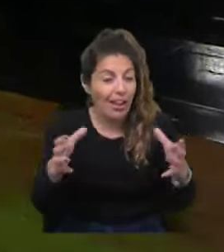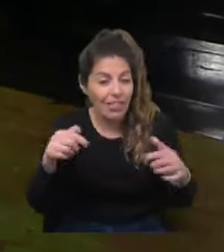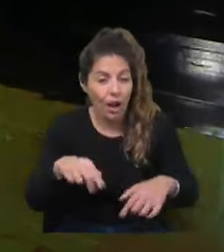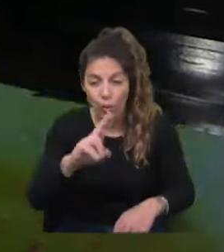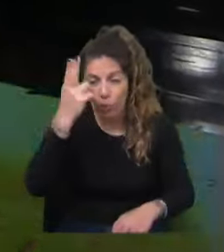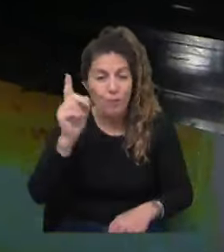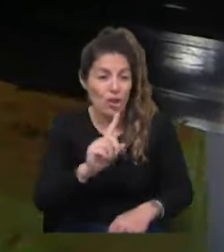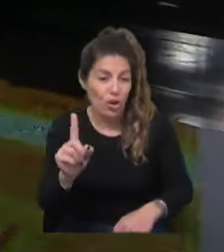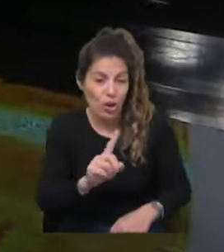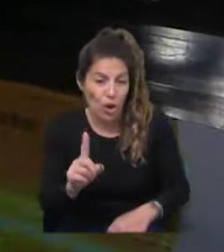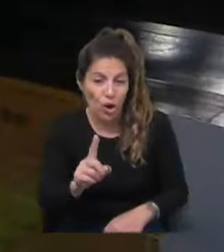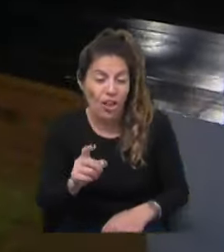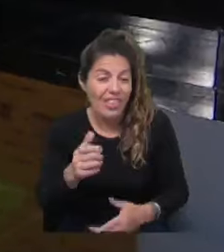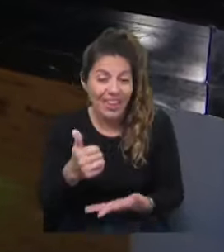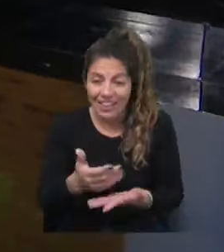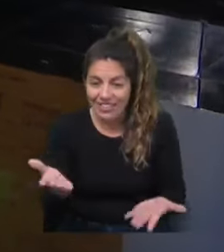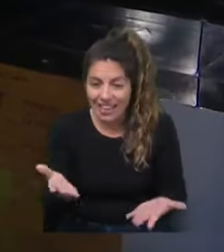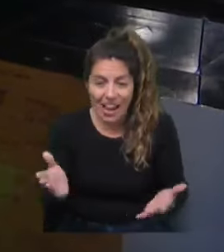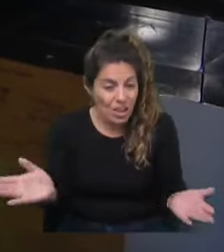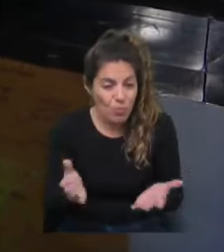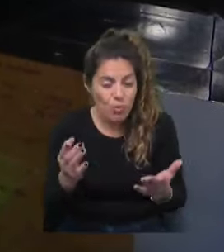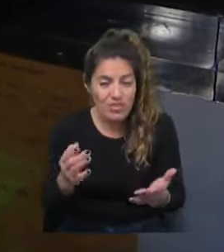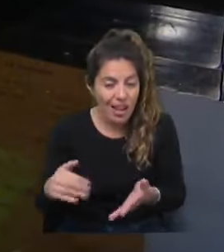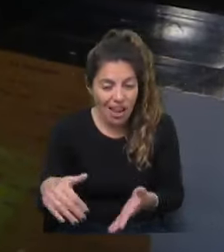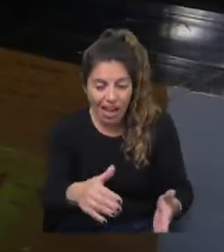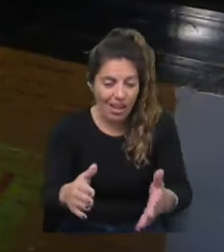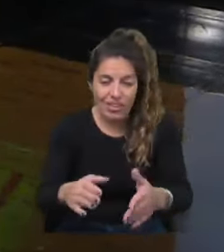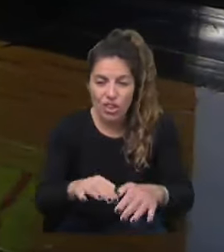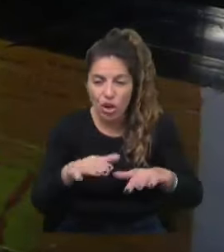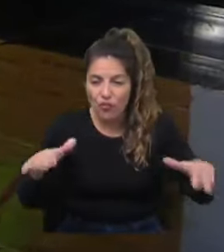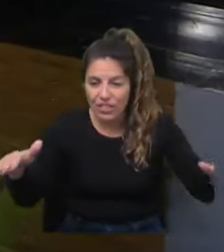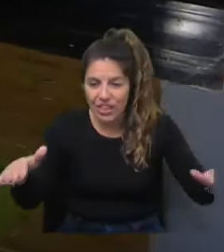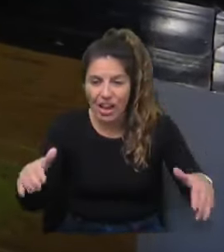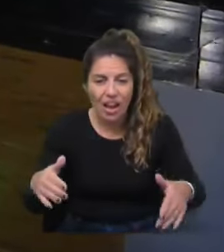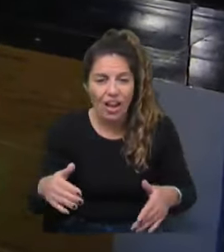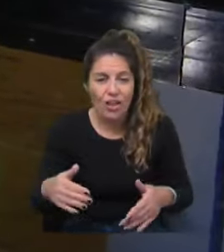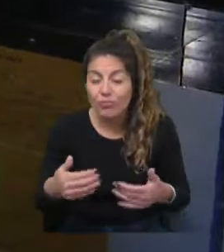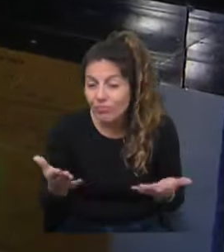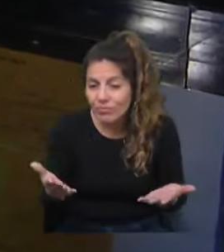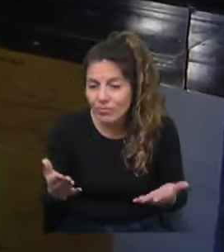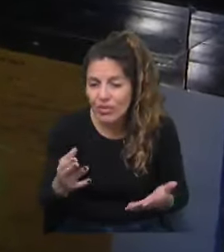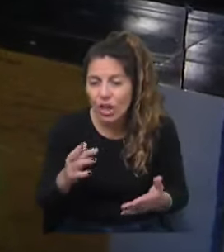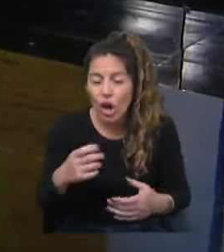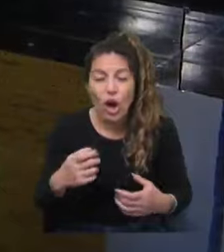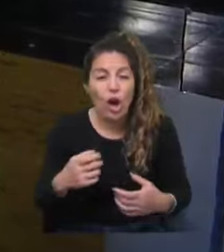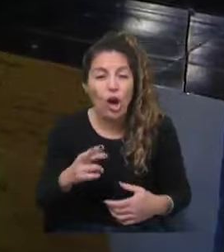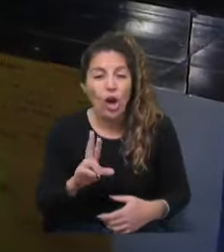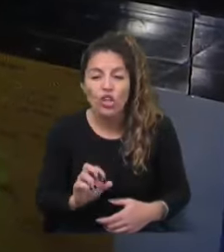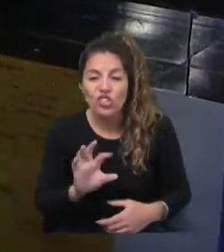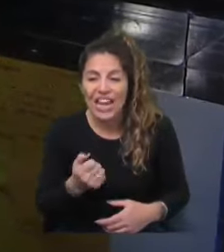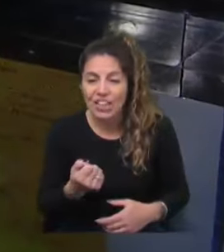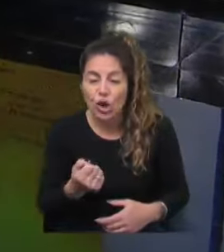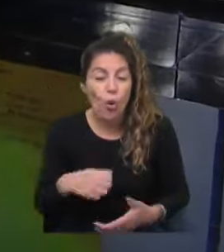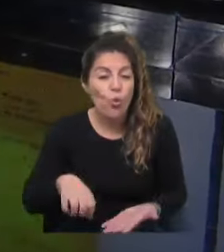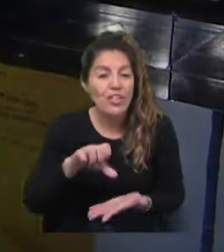pero no es así. Desde que está y se impulsa la hidrovía, la famosa hidrovía, o sea, a ver, Rosario, que es una ciudad como Montevideo,